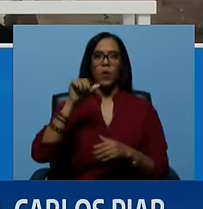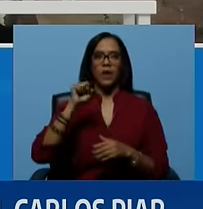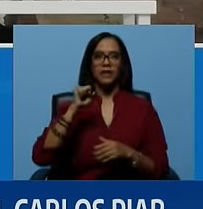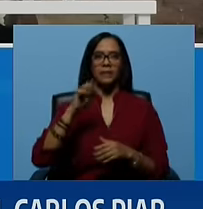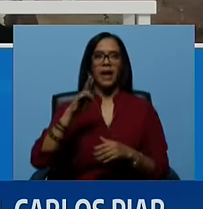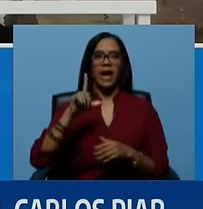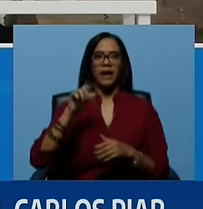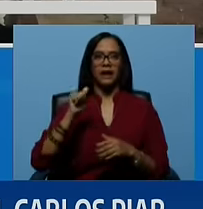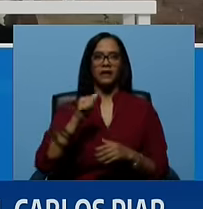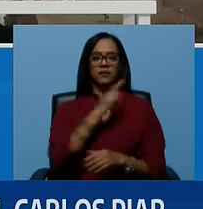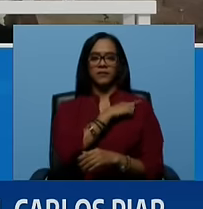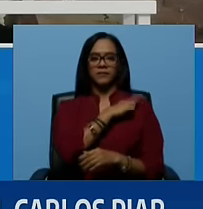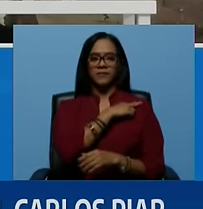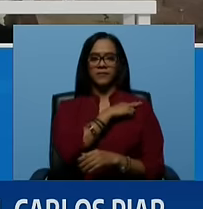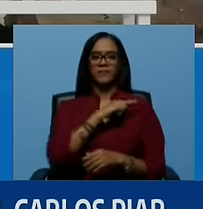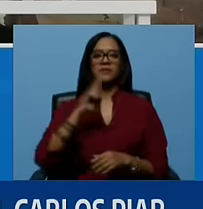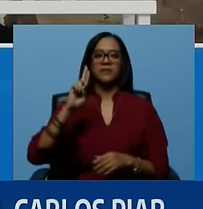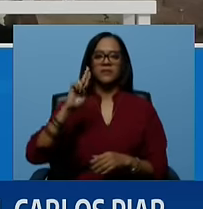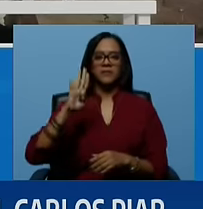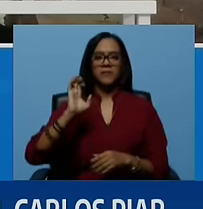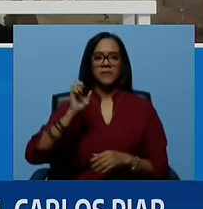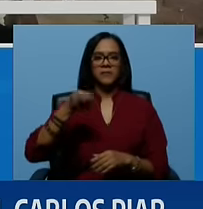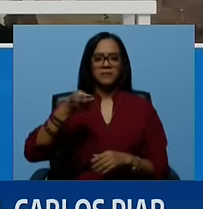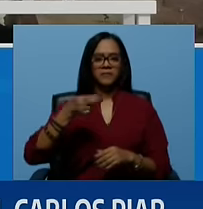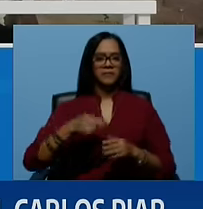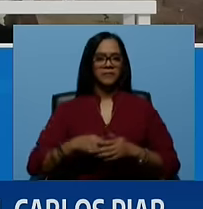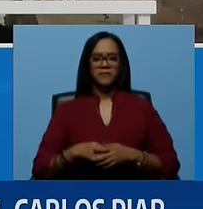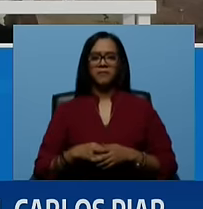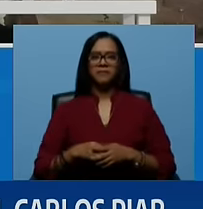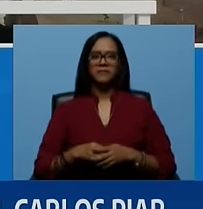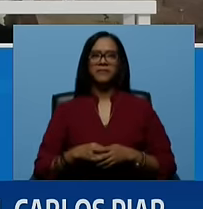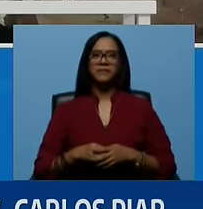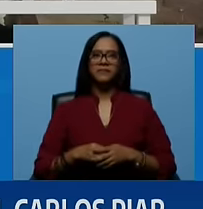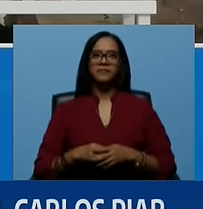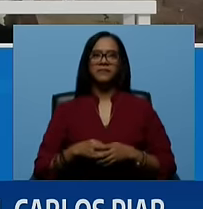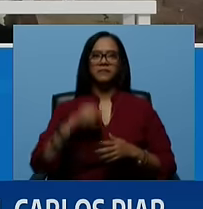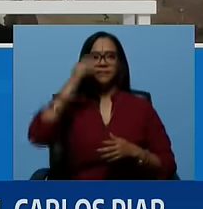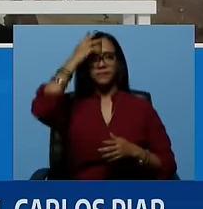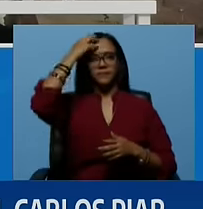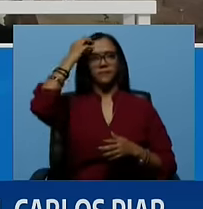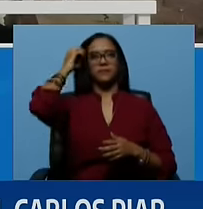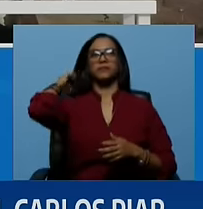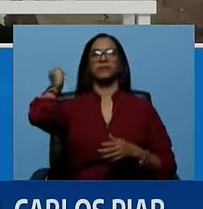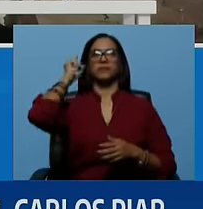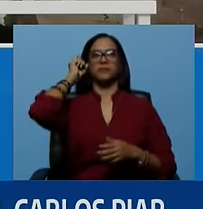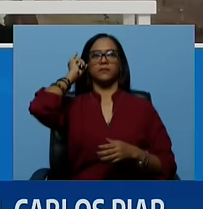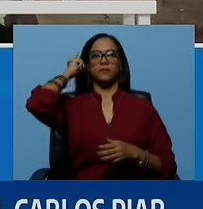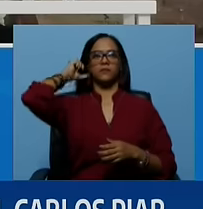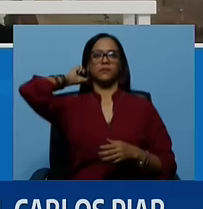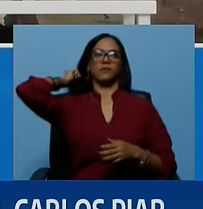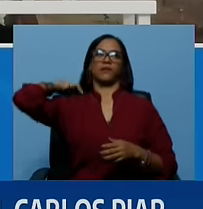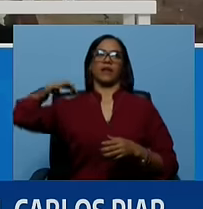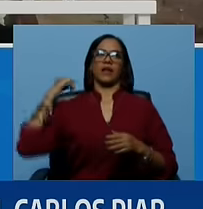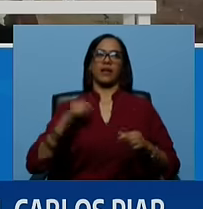jefe deche a la directora is